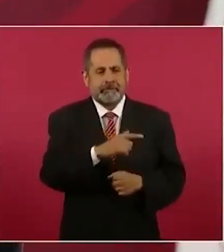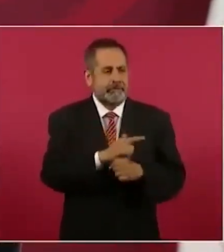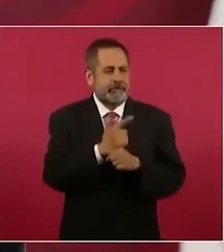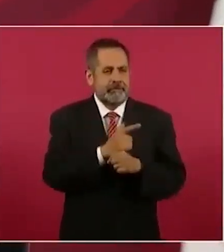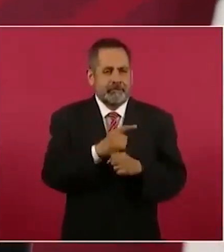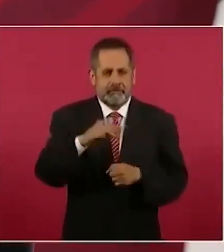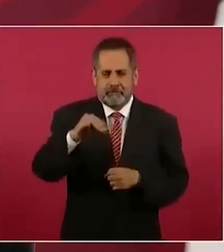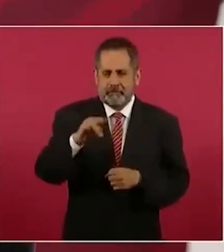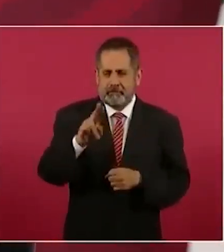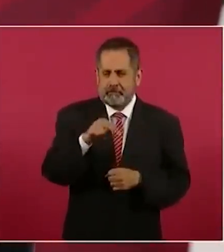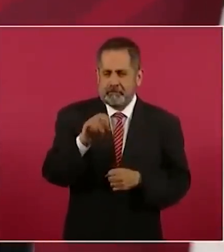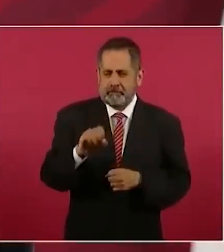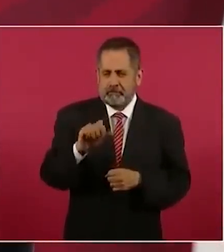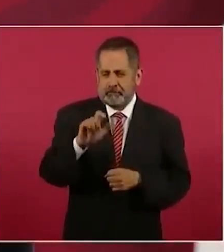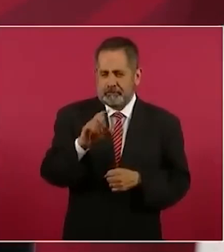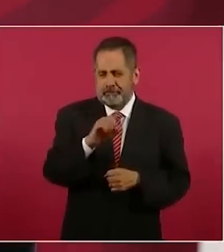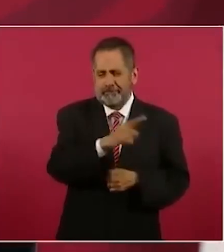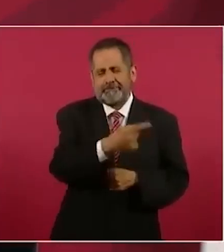Ledo me conoce